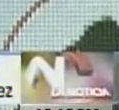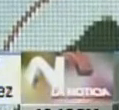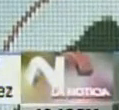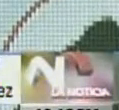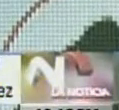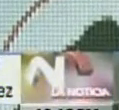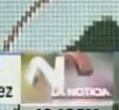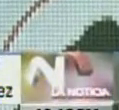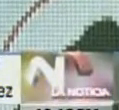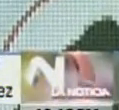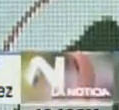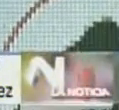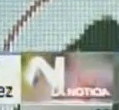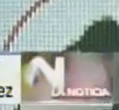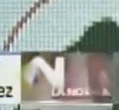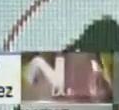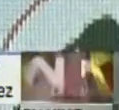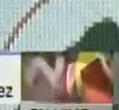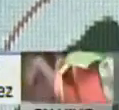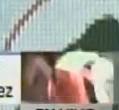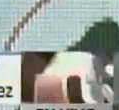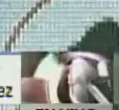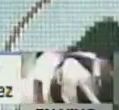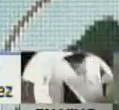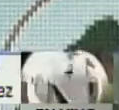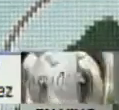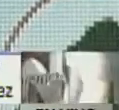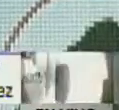104 años. La hija de Maisanta,